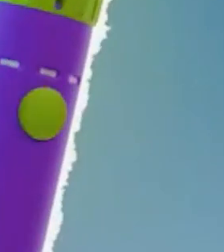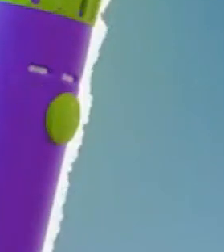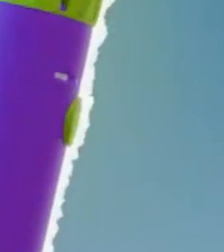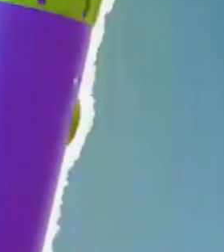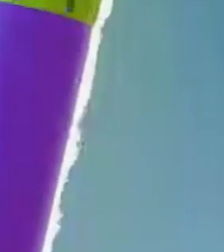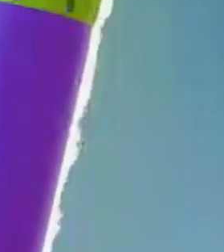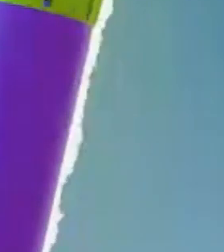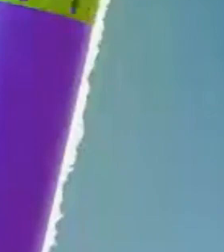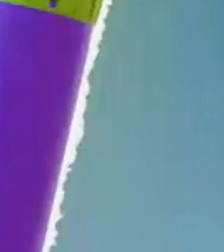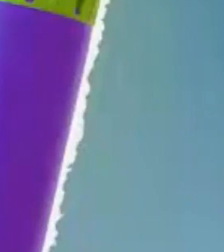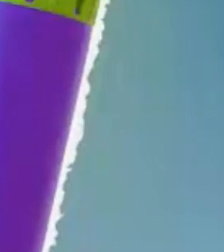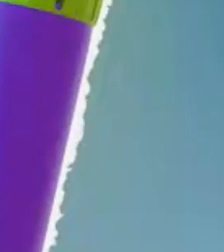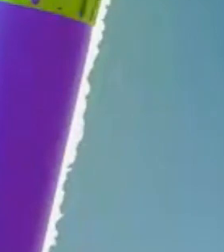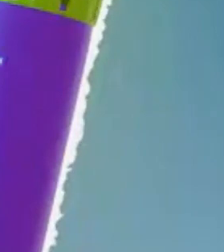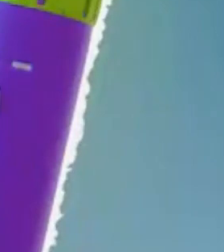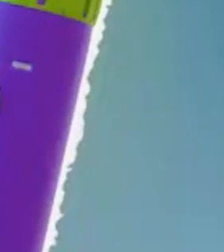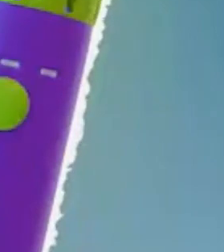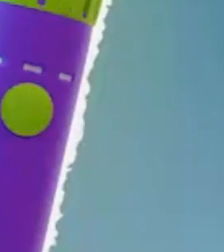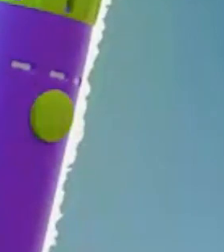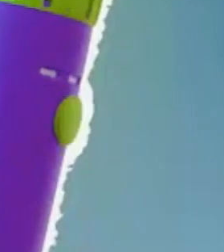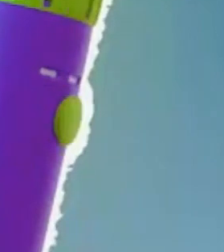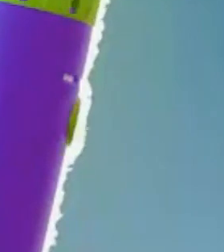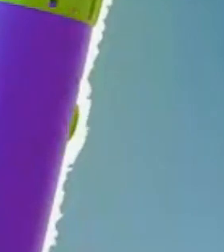linalol, alcohol bencílico.